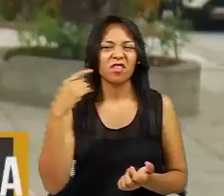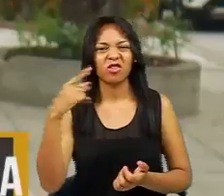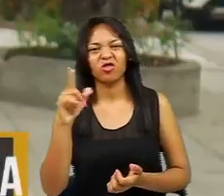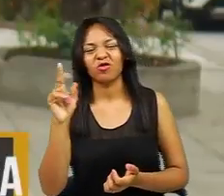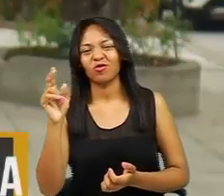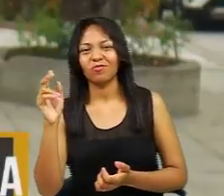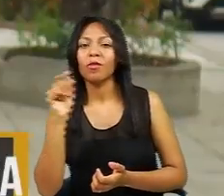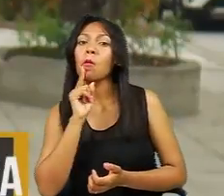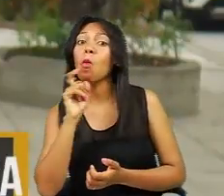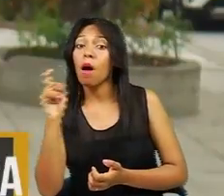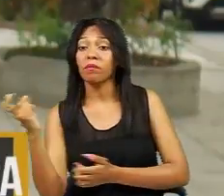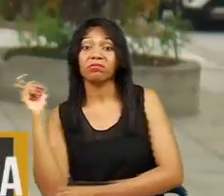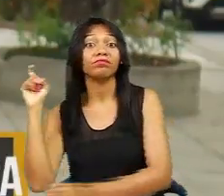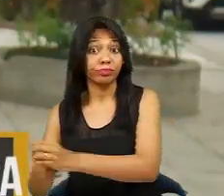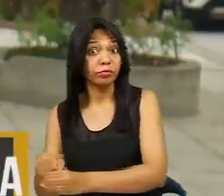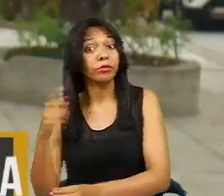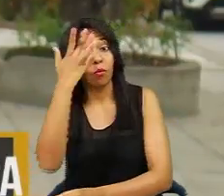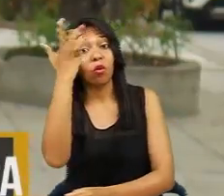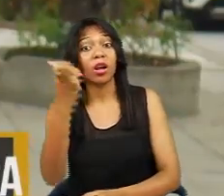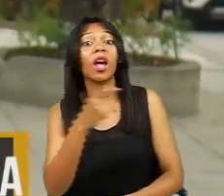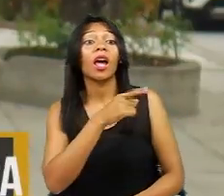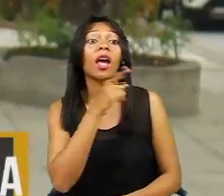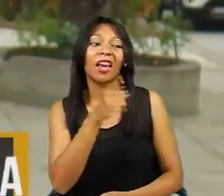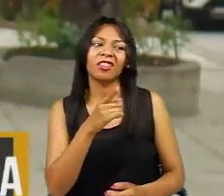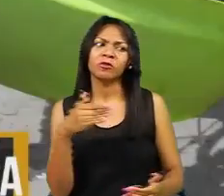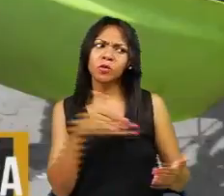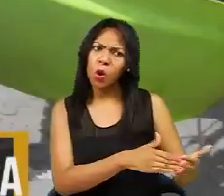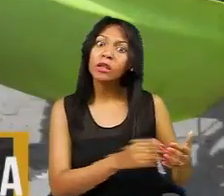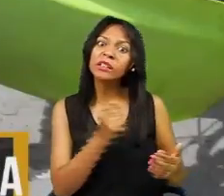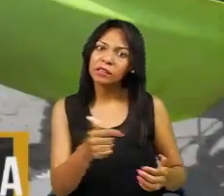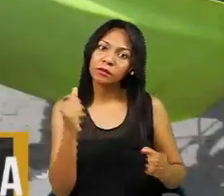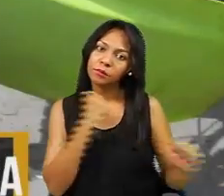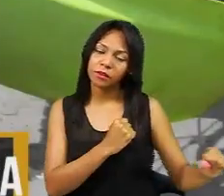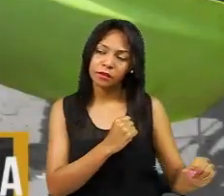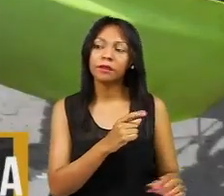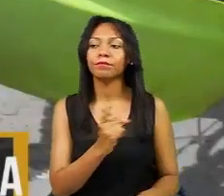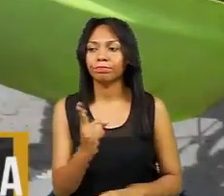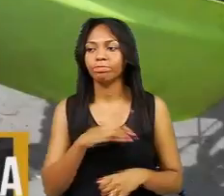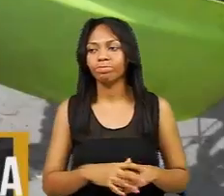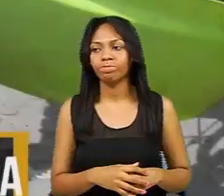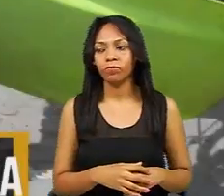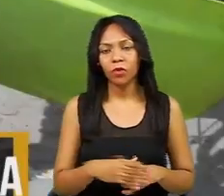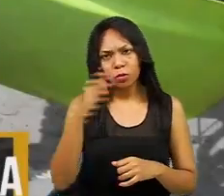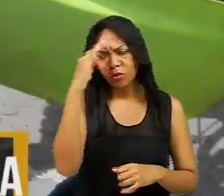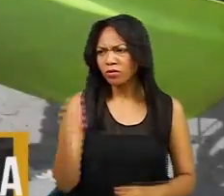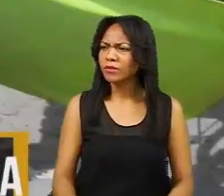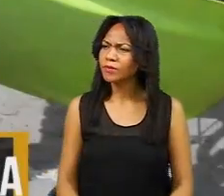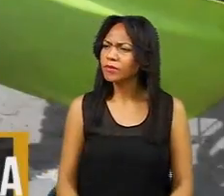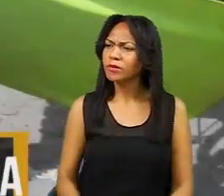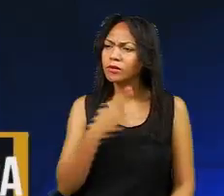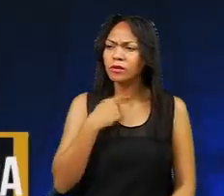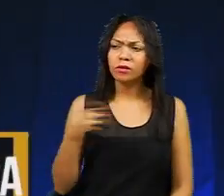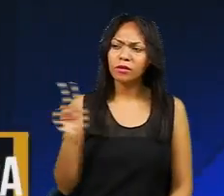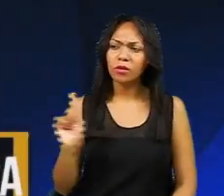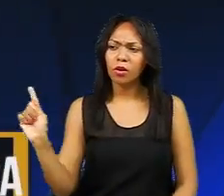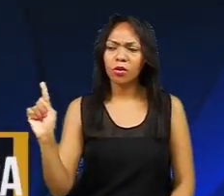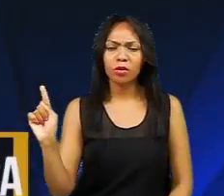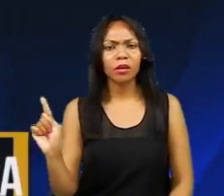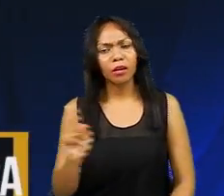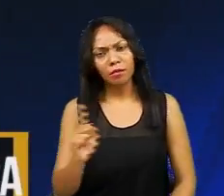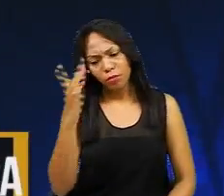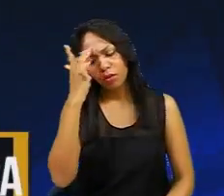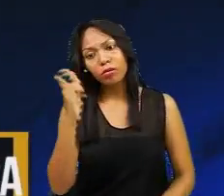tenido unos delitos por tentativa de homicidio y demás. La policía del Magdalena Medio rechazó tajantemente estos actos que impiden el desarrollo